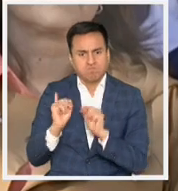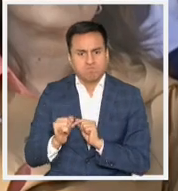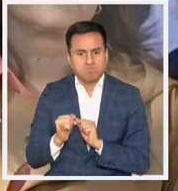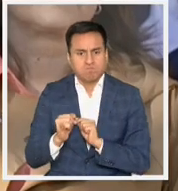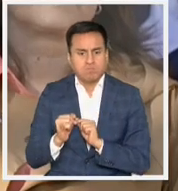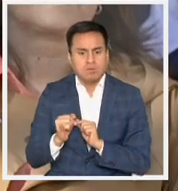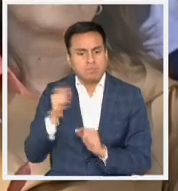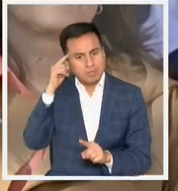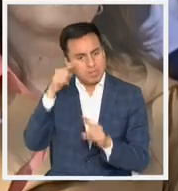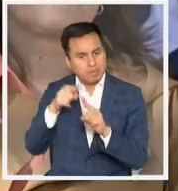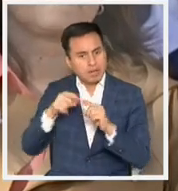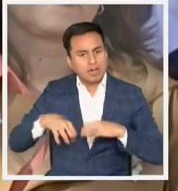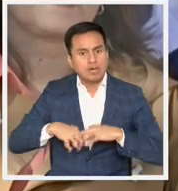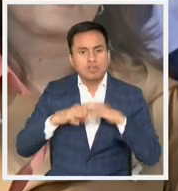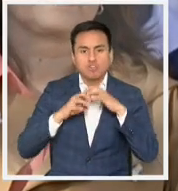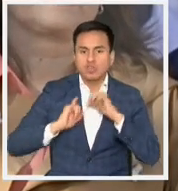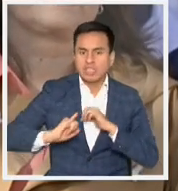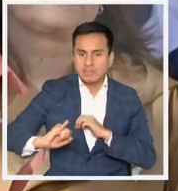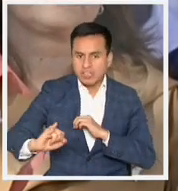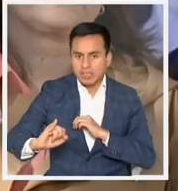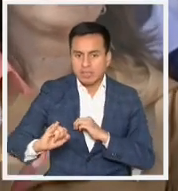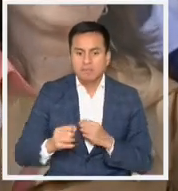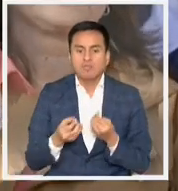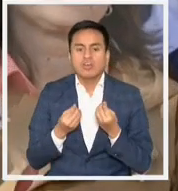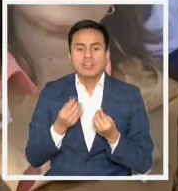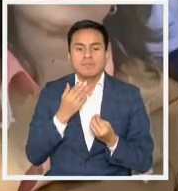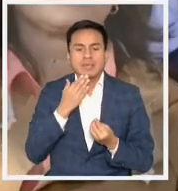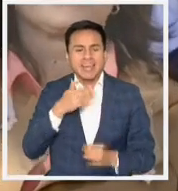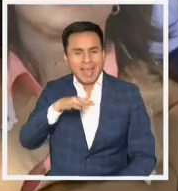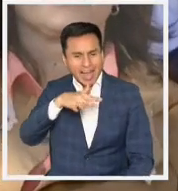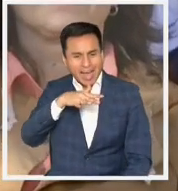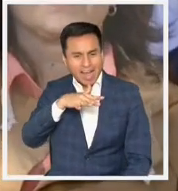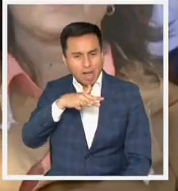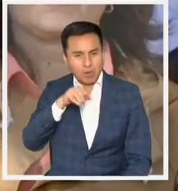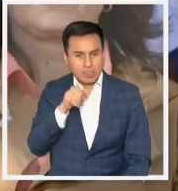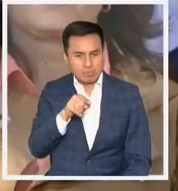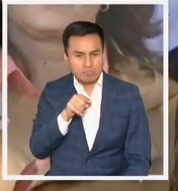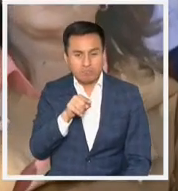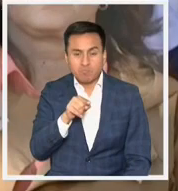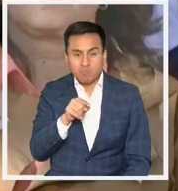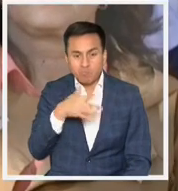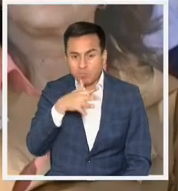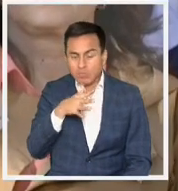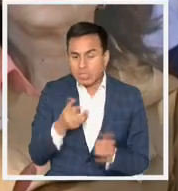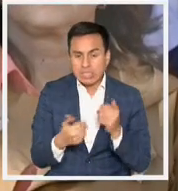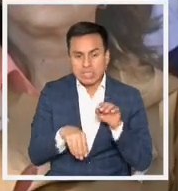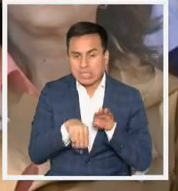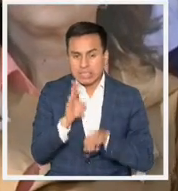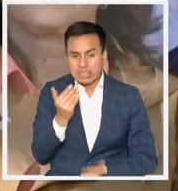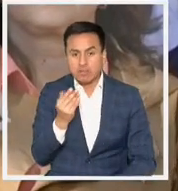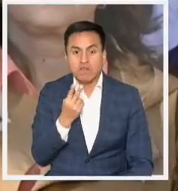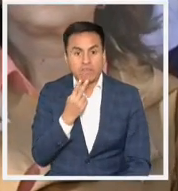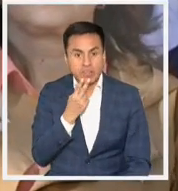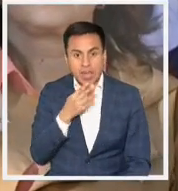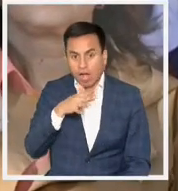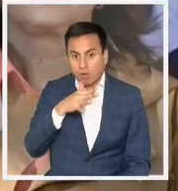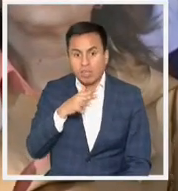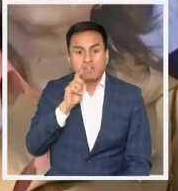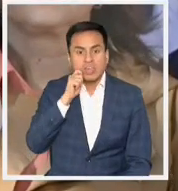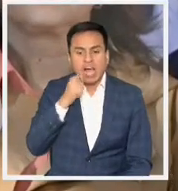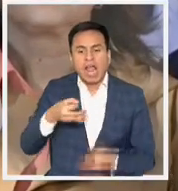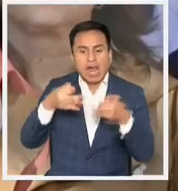con perspectiva de sostenibilidad, y por cierto que el agua, ese elemento tan necesario para la vida,